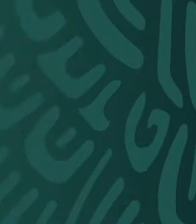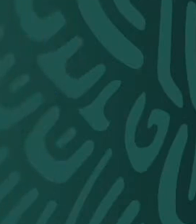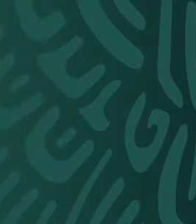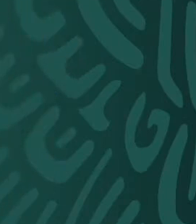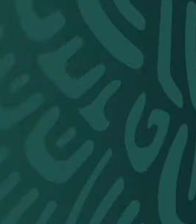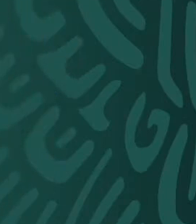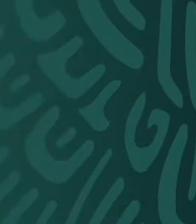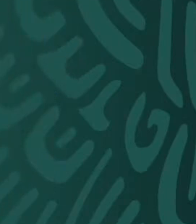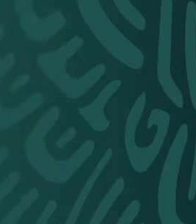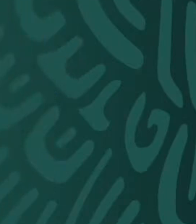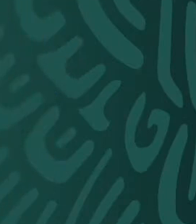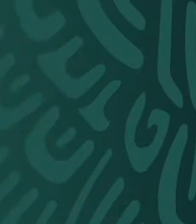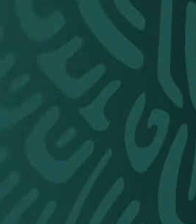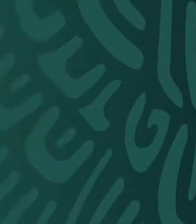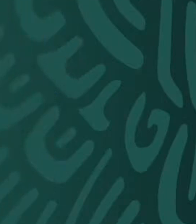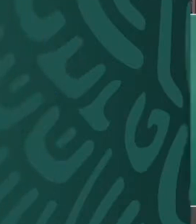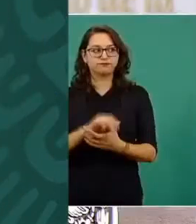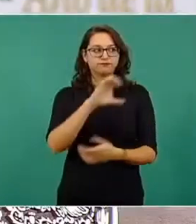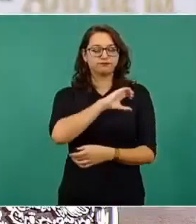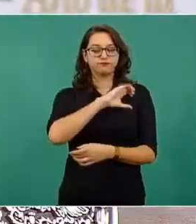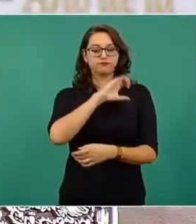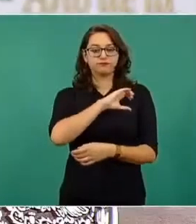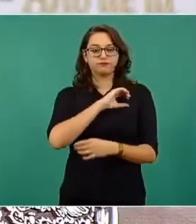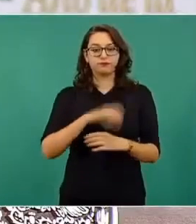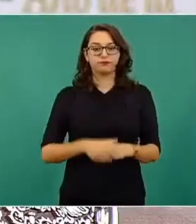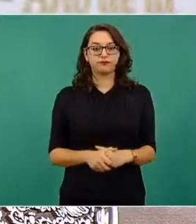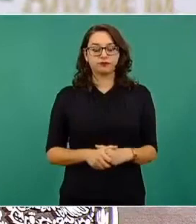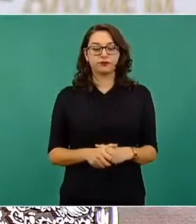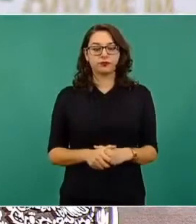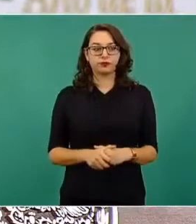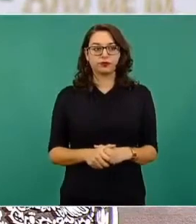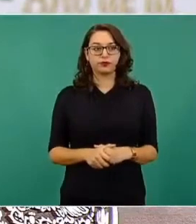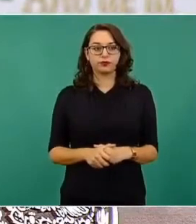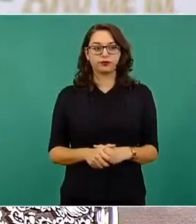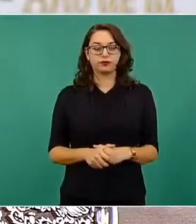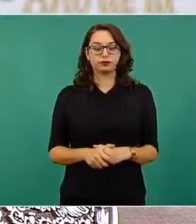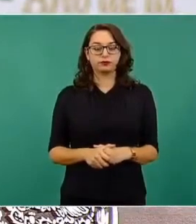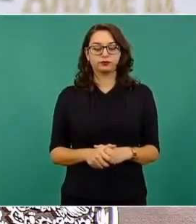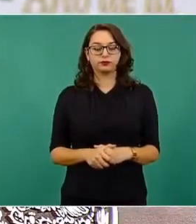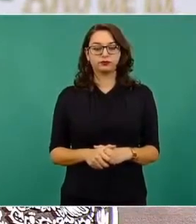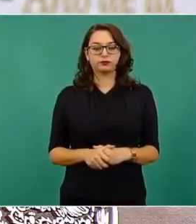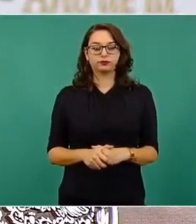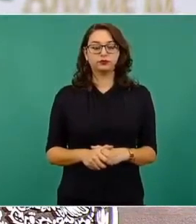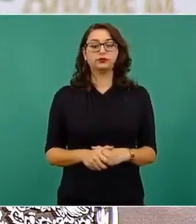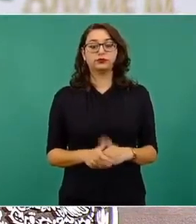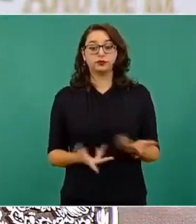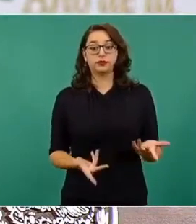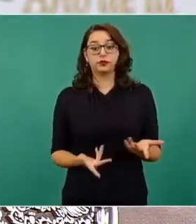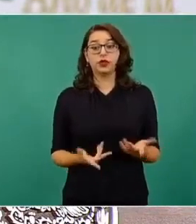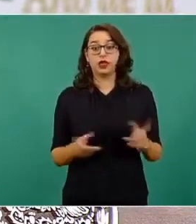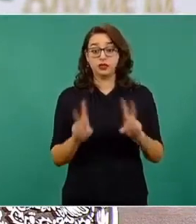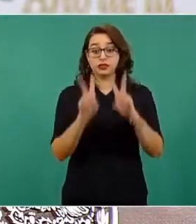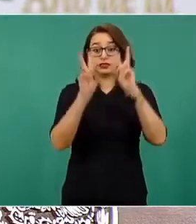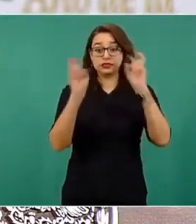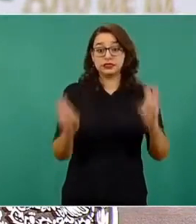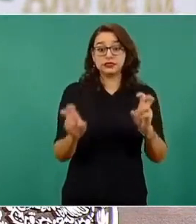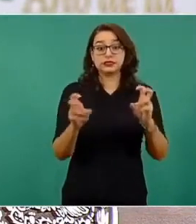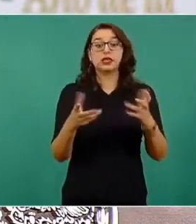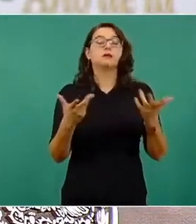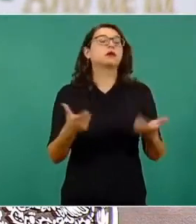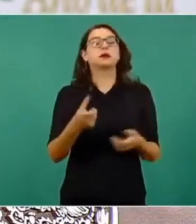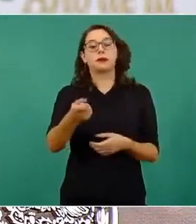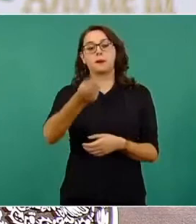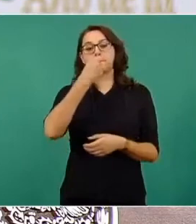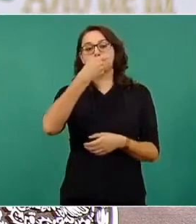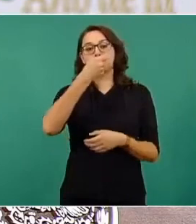contra COVID-19. Informarles que seguimos con la actualización del tema de los medicamentos adquiridos